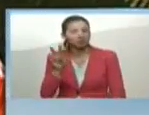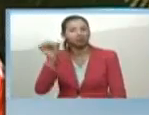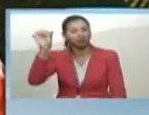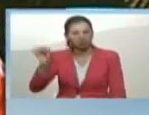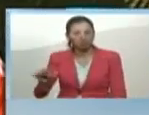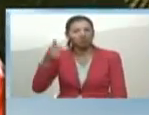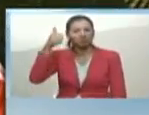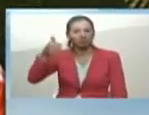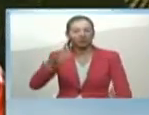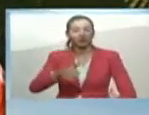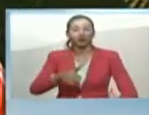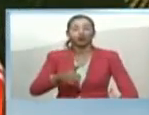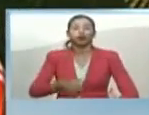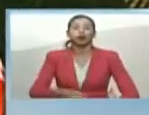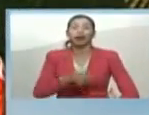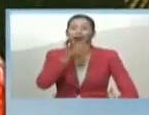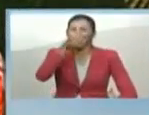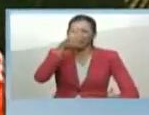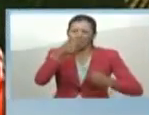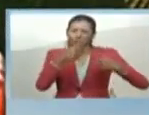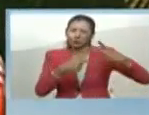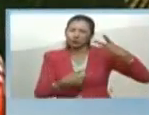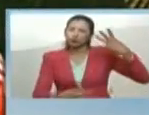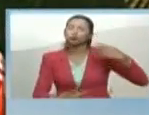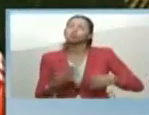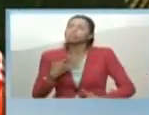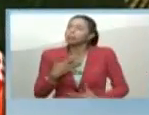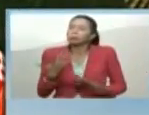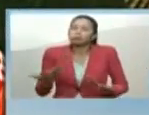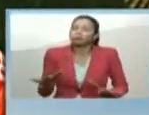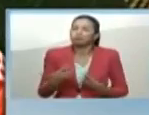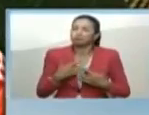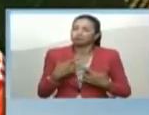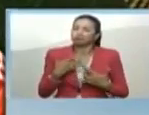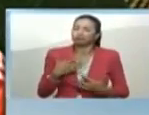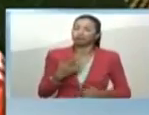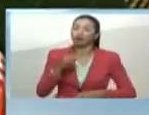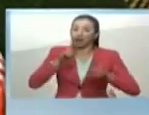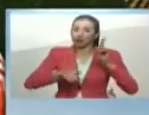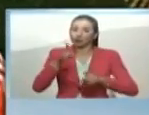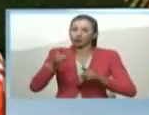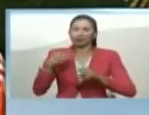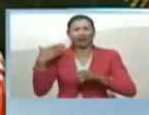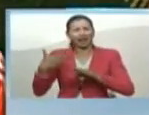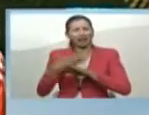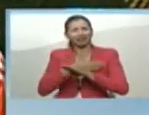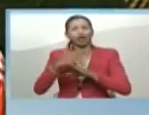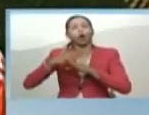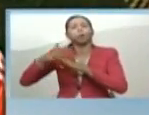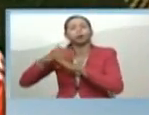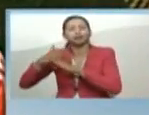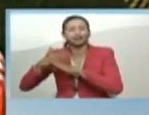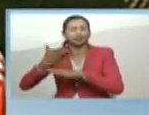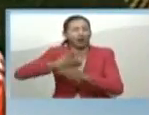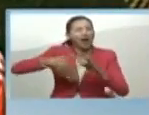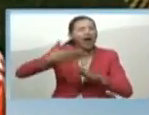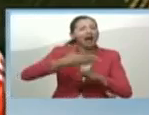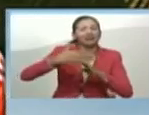cada una de estas cosas Tú sabes qué siento yo aquí hay camaradas que hemos compartido tantas luchas